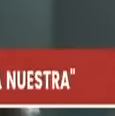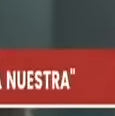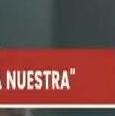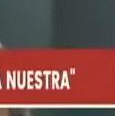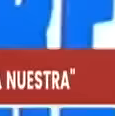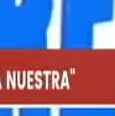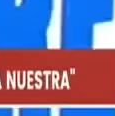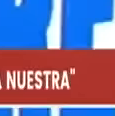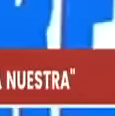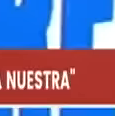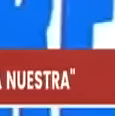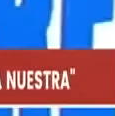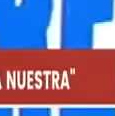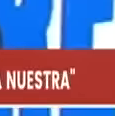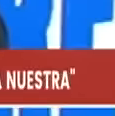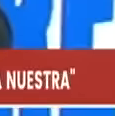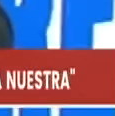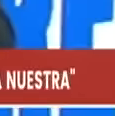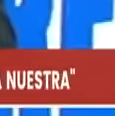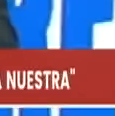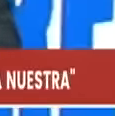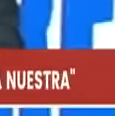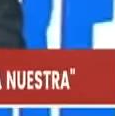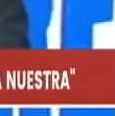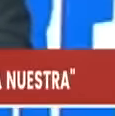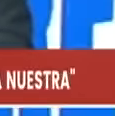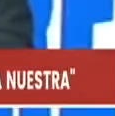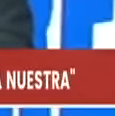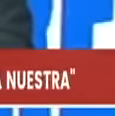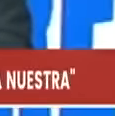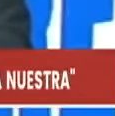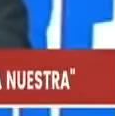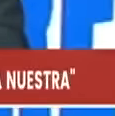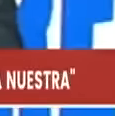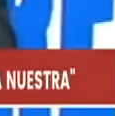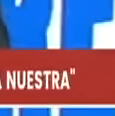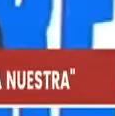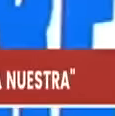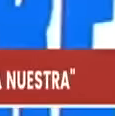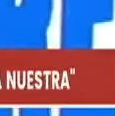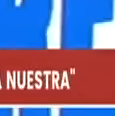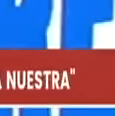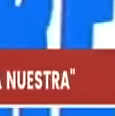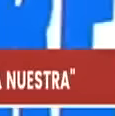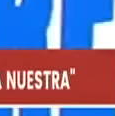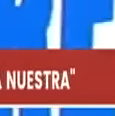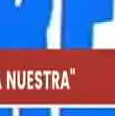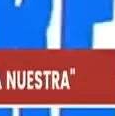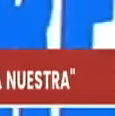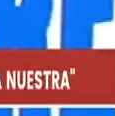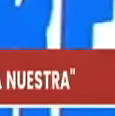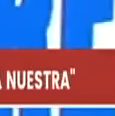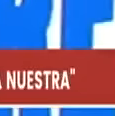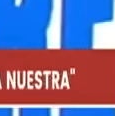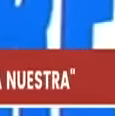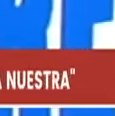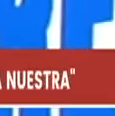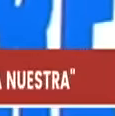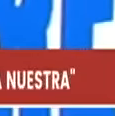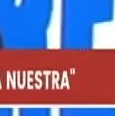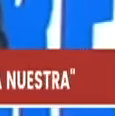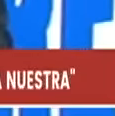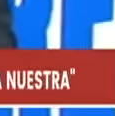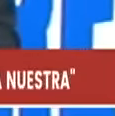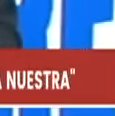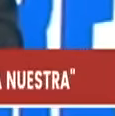Maduro el pasado sábado a una visita que intentó hacer a la Basílica de la